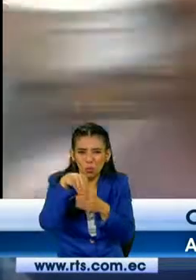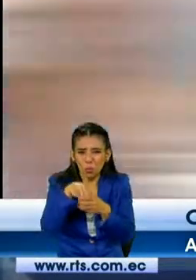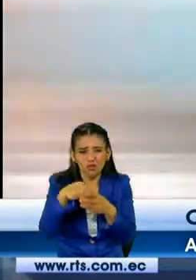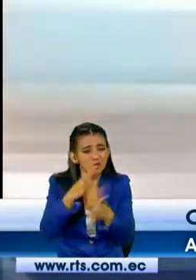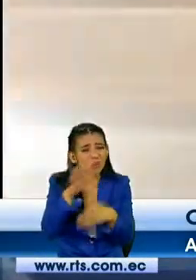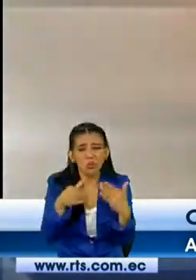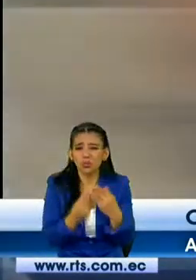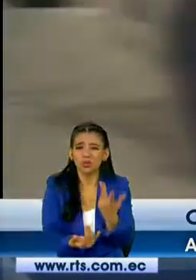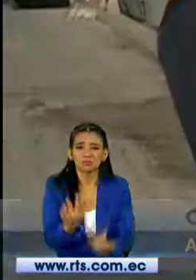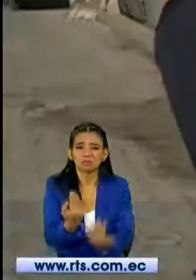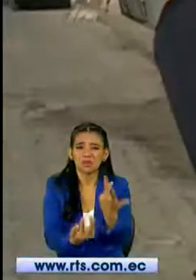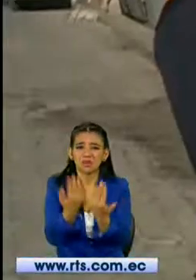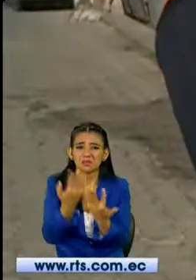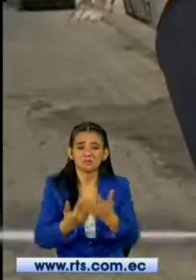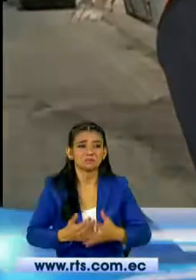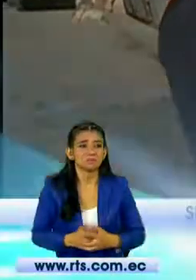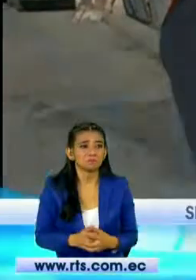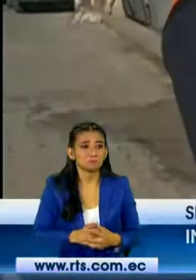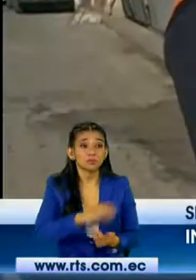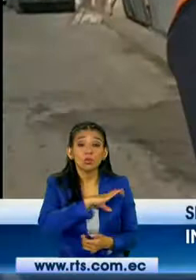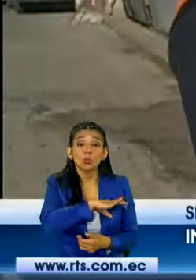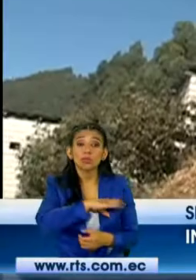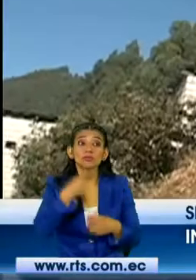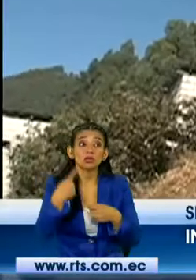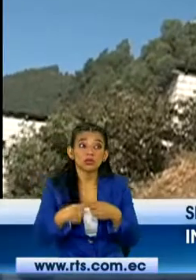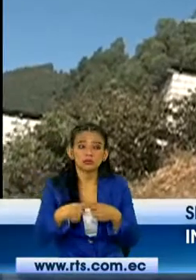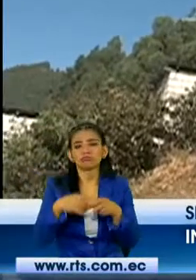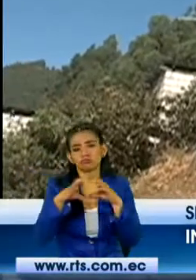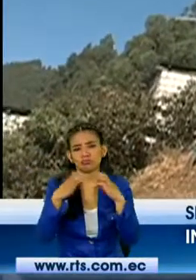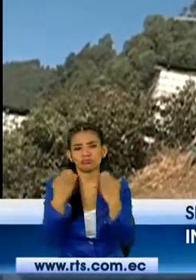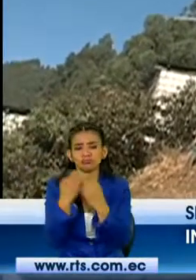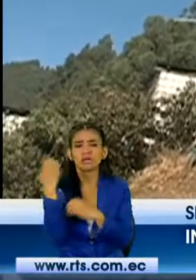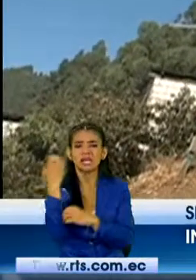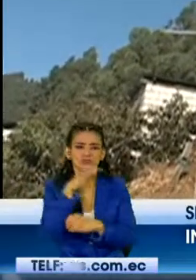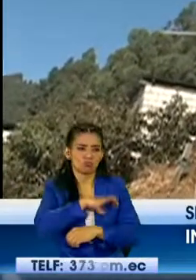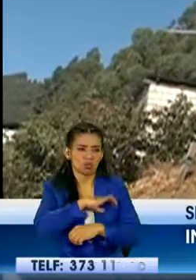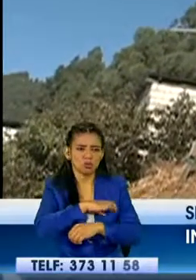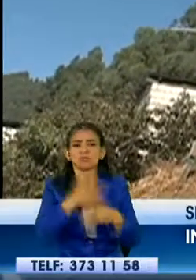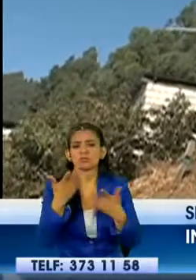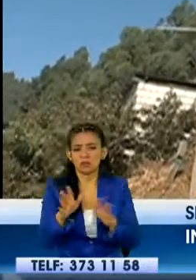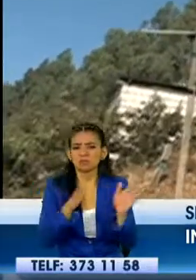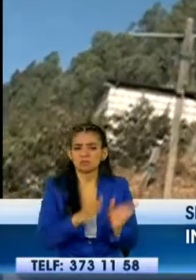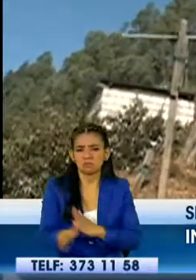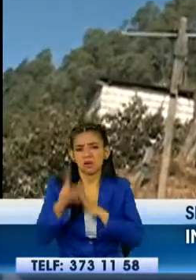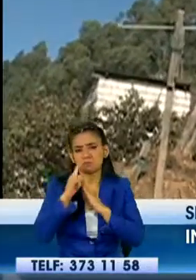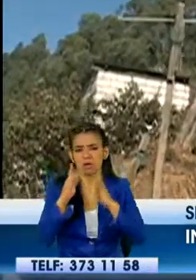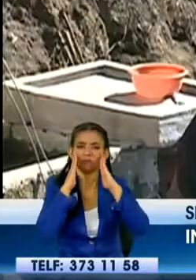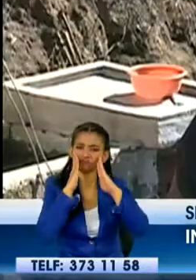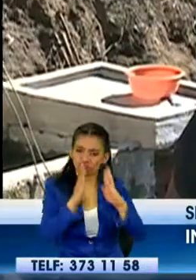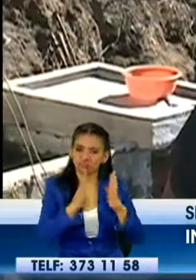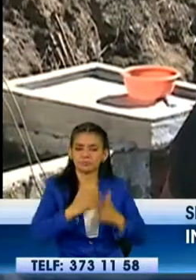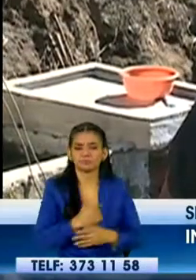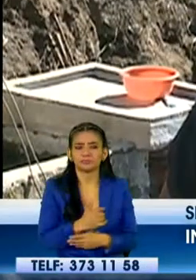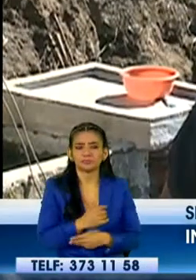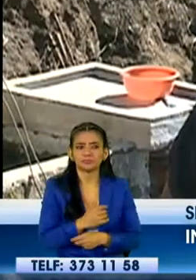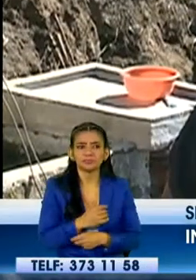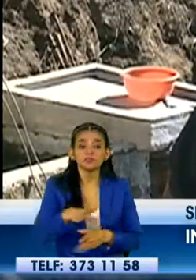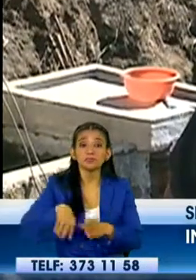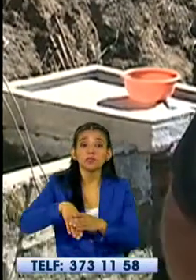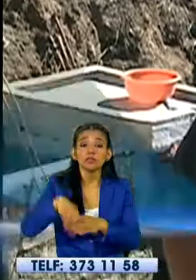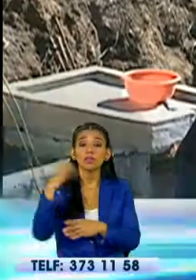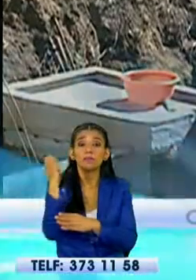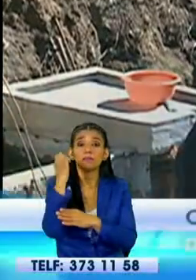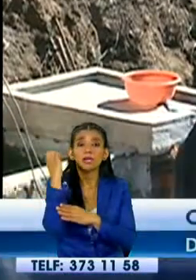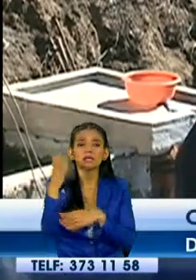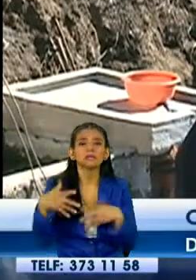Todo se quemó. Tras el percance, el municipio de Quito, a través del COE Metropolitano, activó un plan de contingencia. Este fondo de emergencia